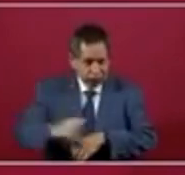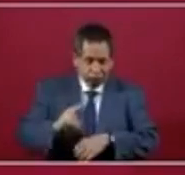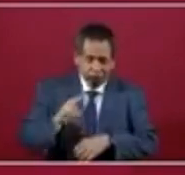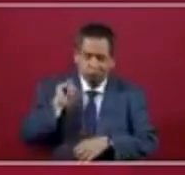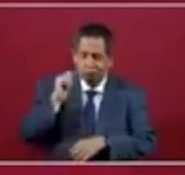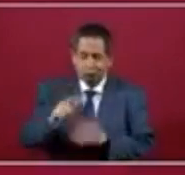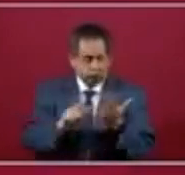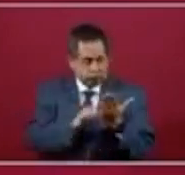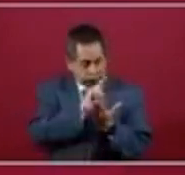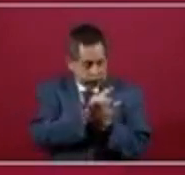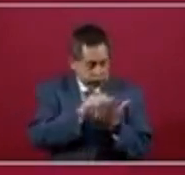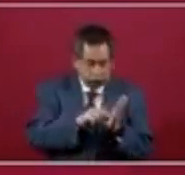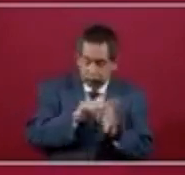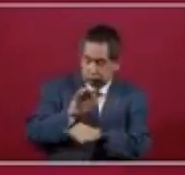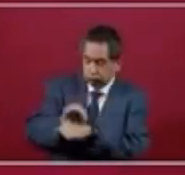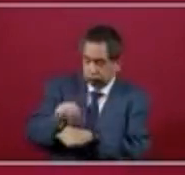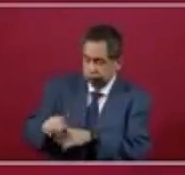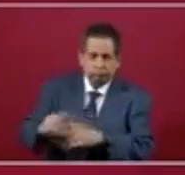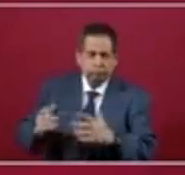leyes para eso.